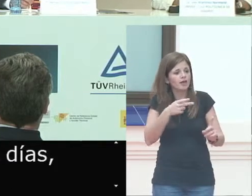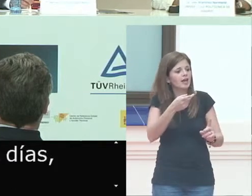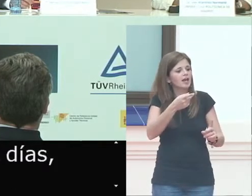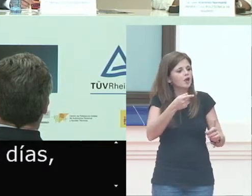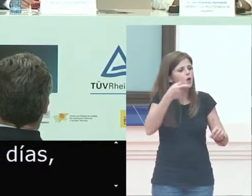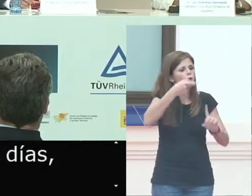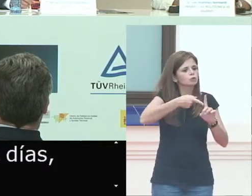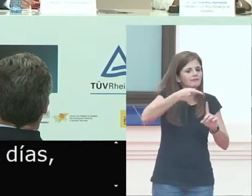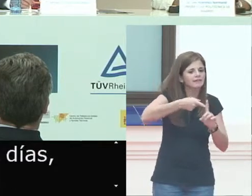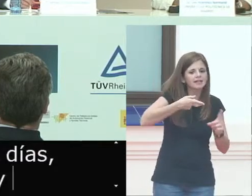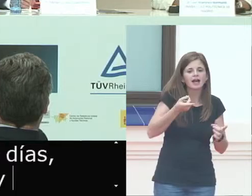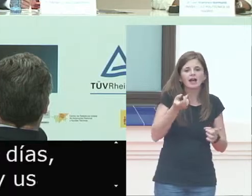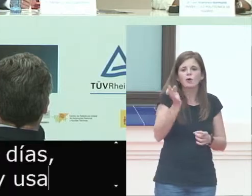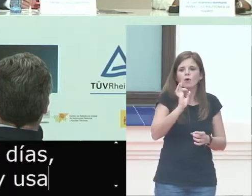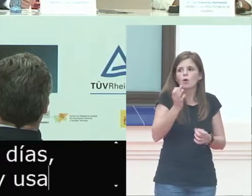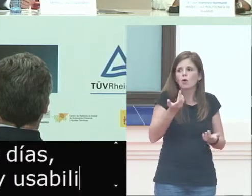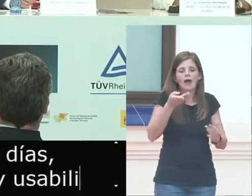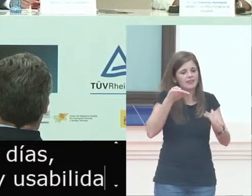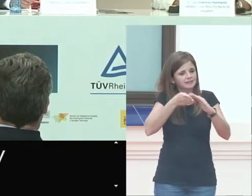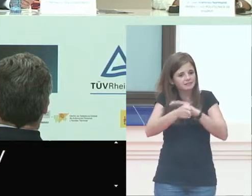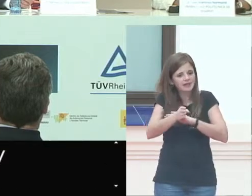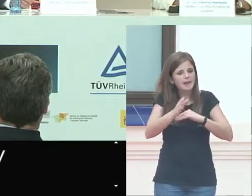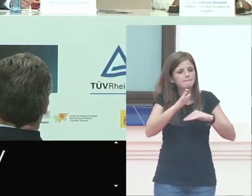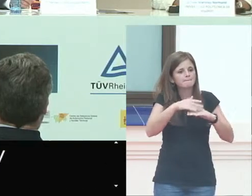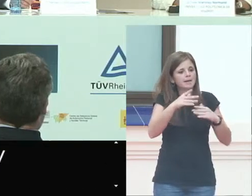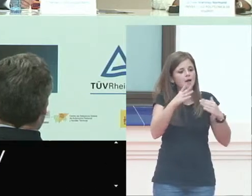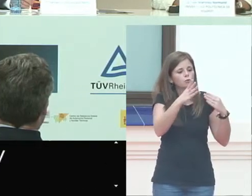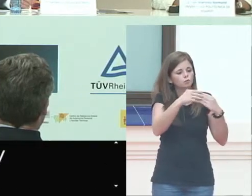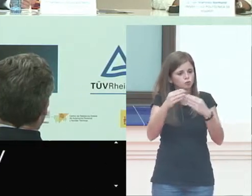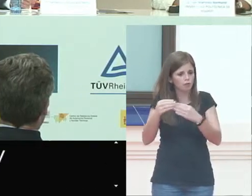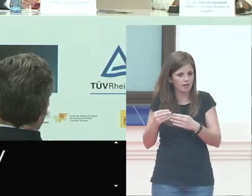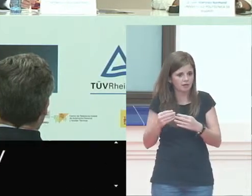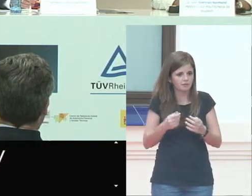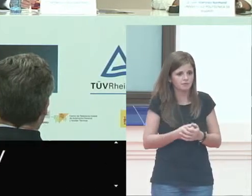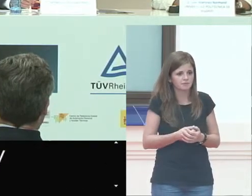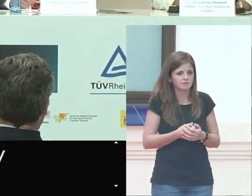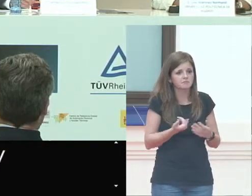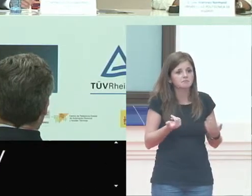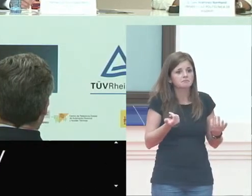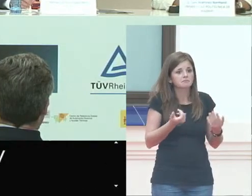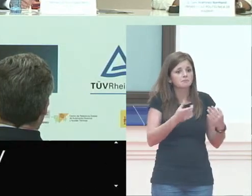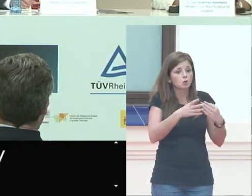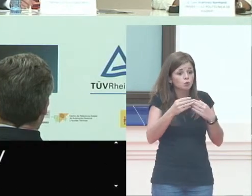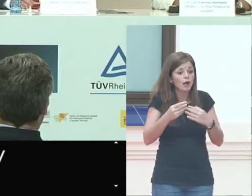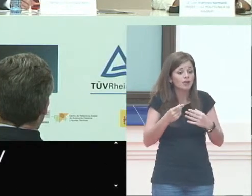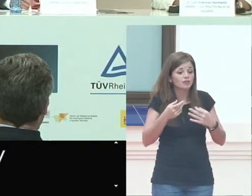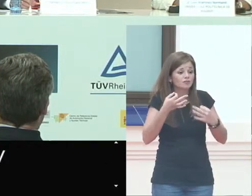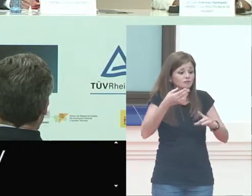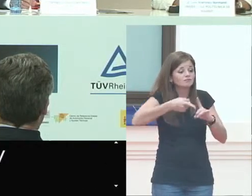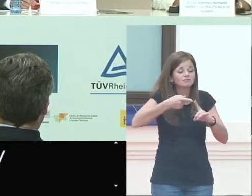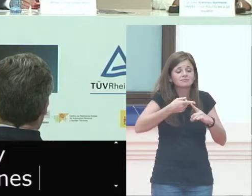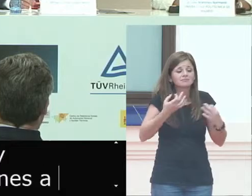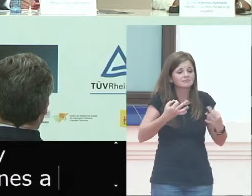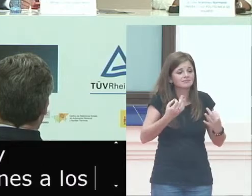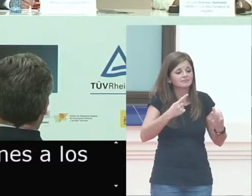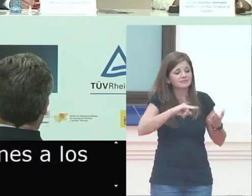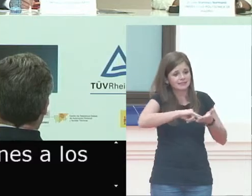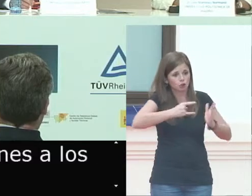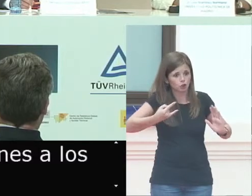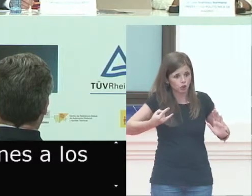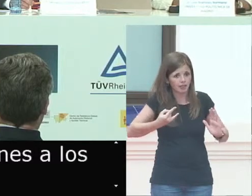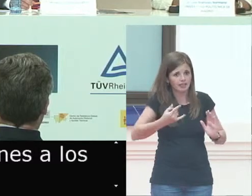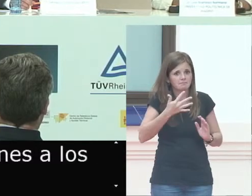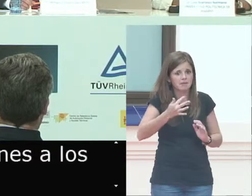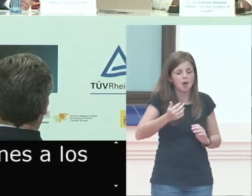y accesibilidades y orientaciones a los usuarios, fundamentalmente, de todo este tipo de tecnologías y oportunidades que